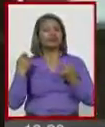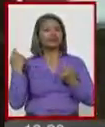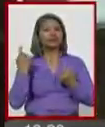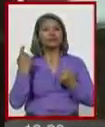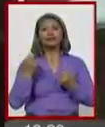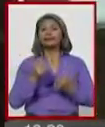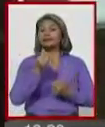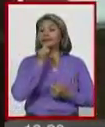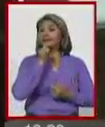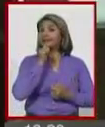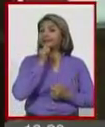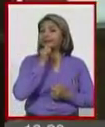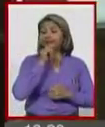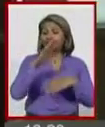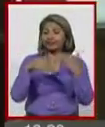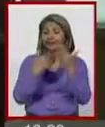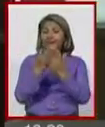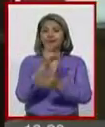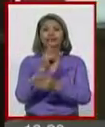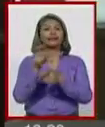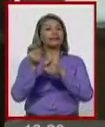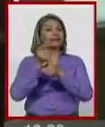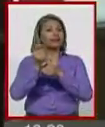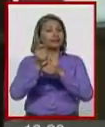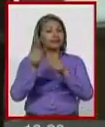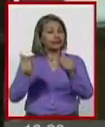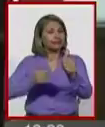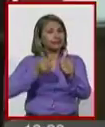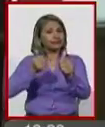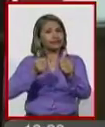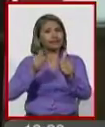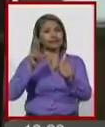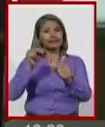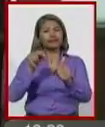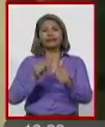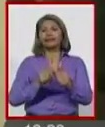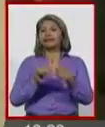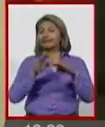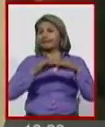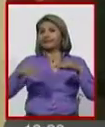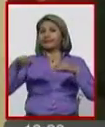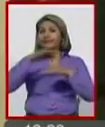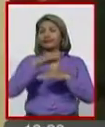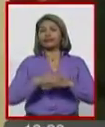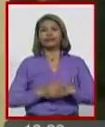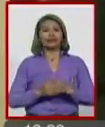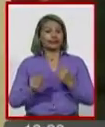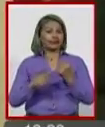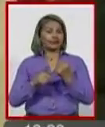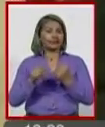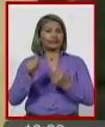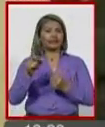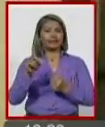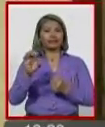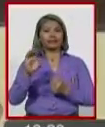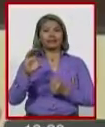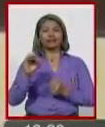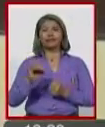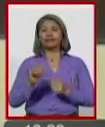en su particularidad con todos los técnicos, vamos a hacer el seguimiento para que no puedan exceder. La dirigencia de